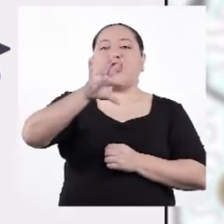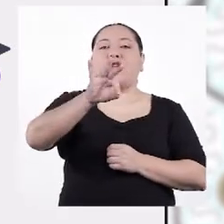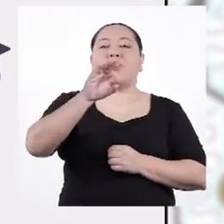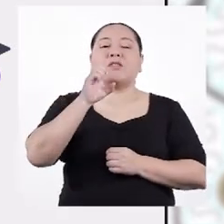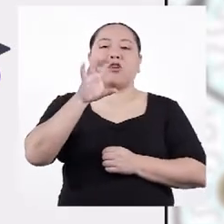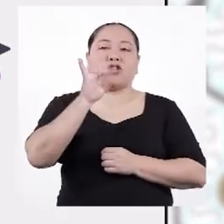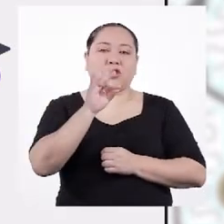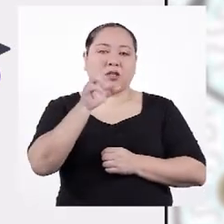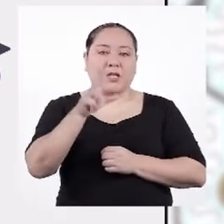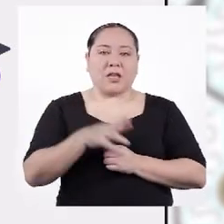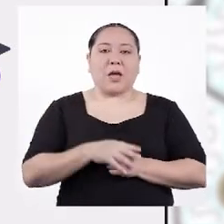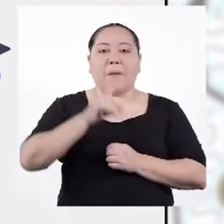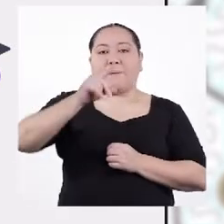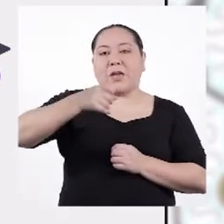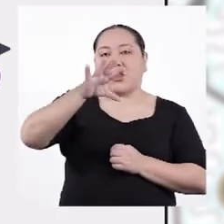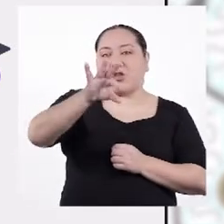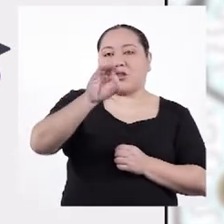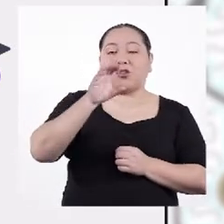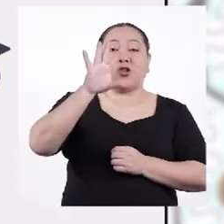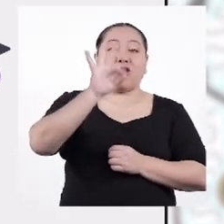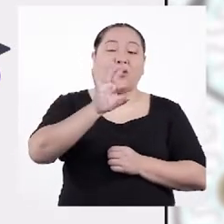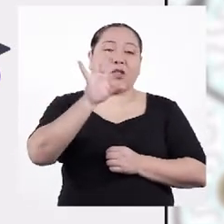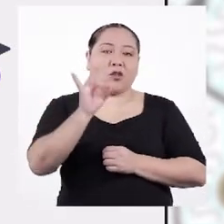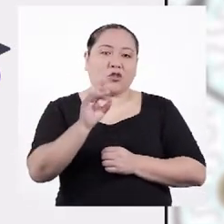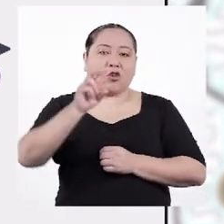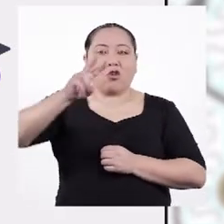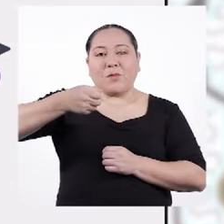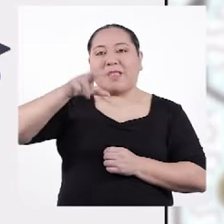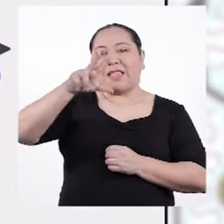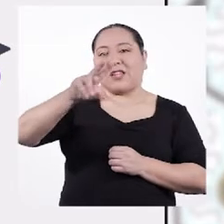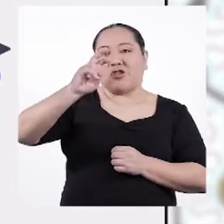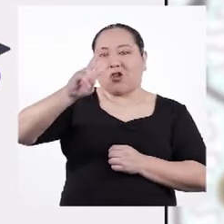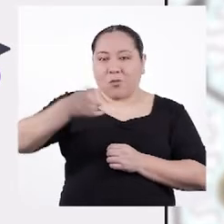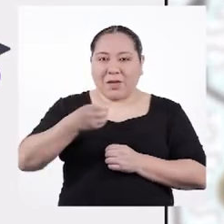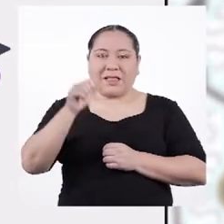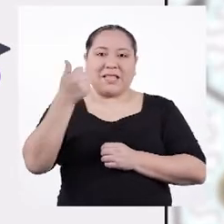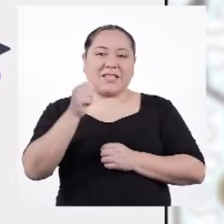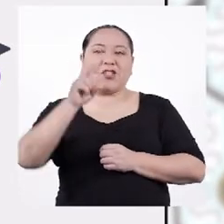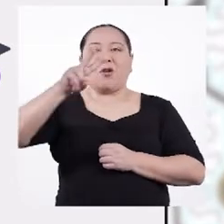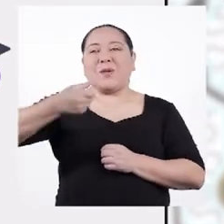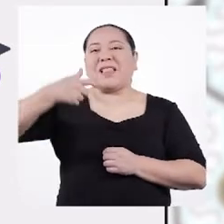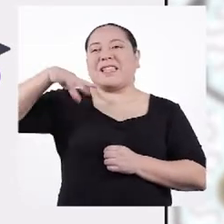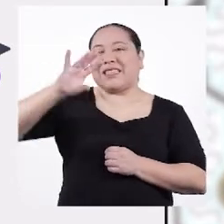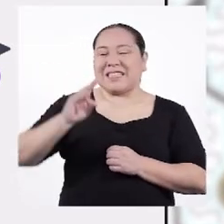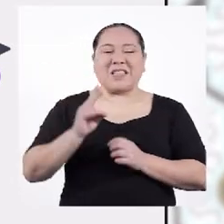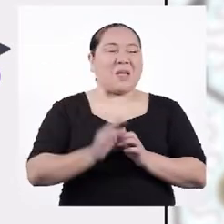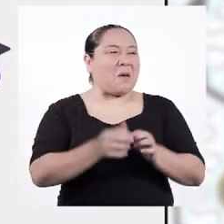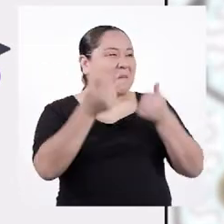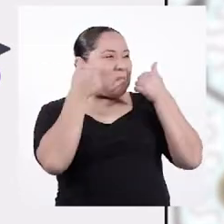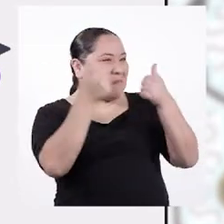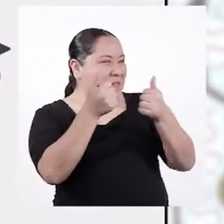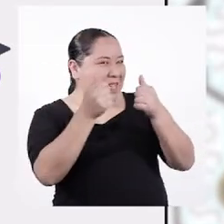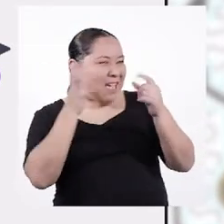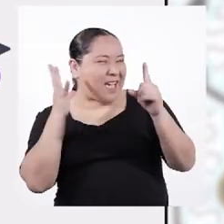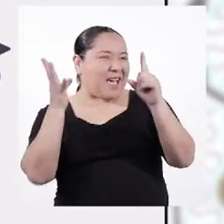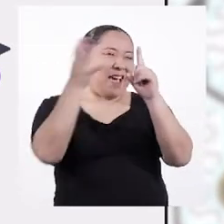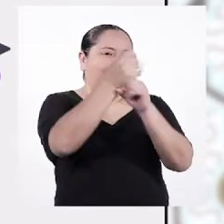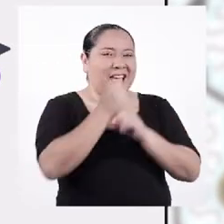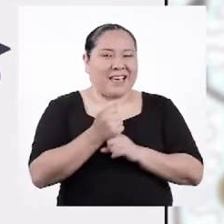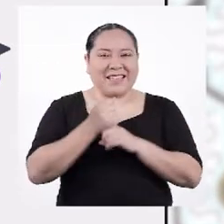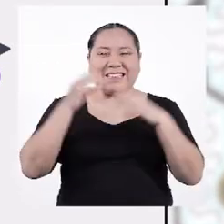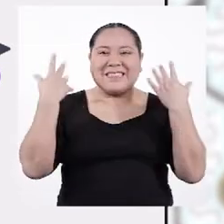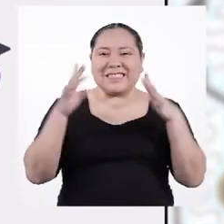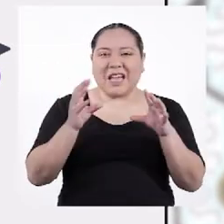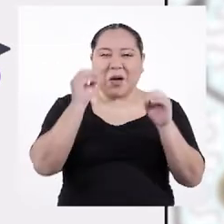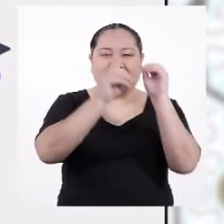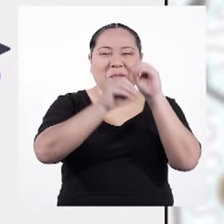1983, 1998, 2003, 2010, 2017. Muy bien, lo logramos. Ya